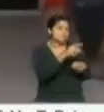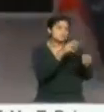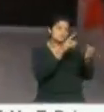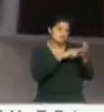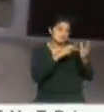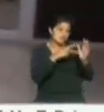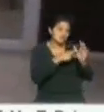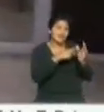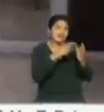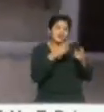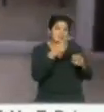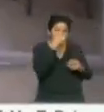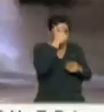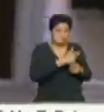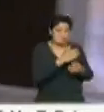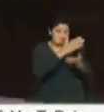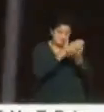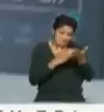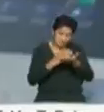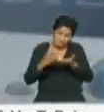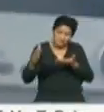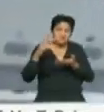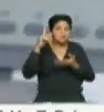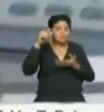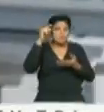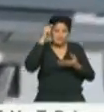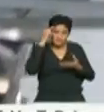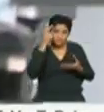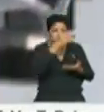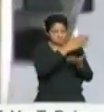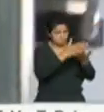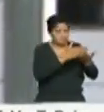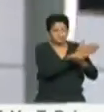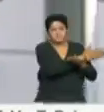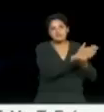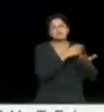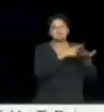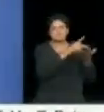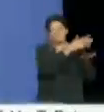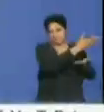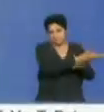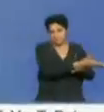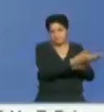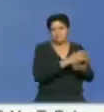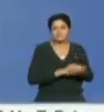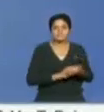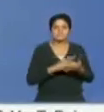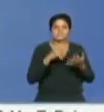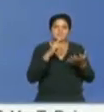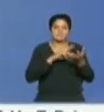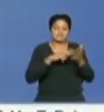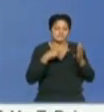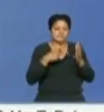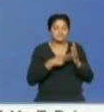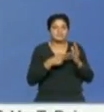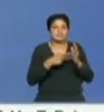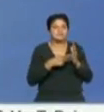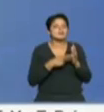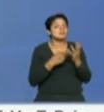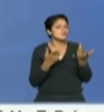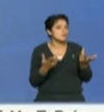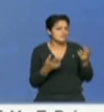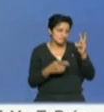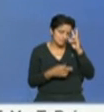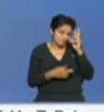clientes sean atendidos gratuitamente por el Estado a través de los hospitales de la red pública. Eso se llama subsidio, enfatizó, y dijo